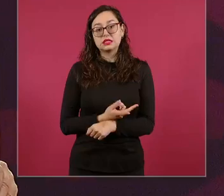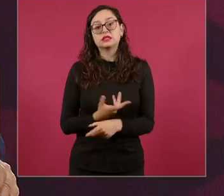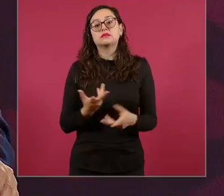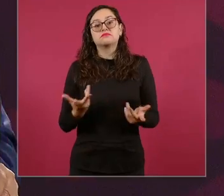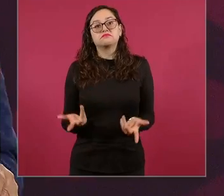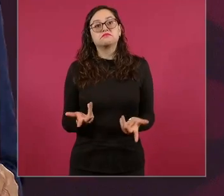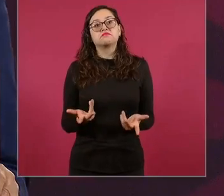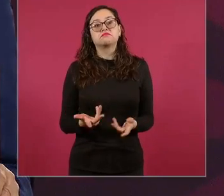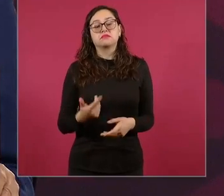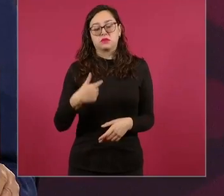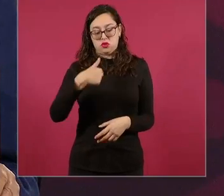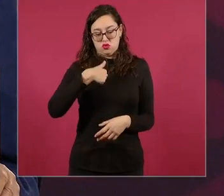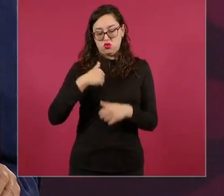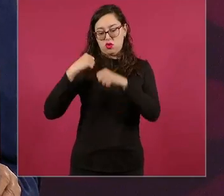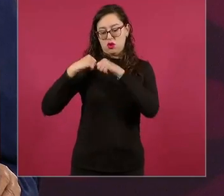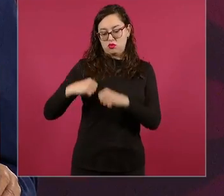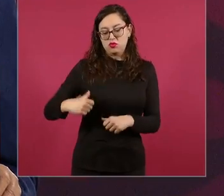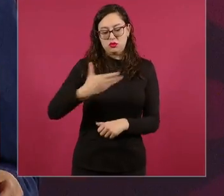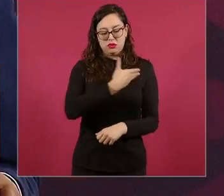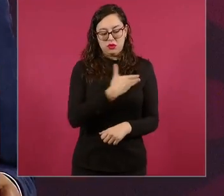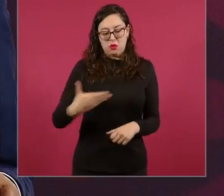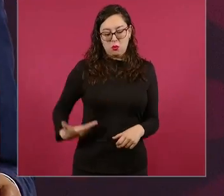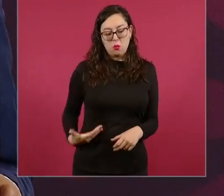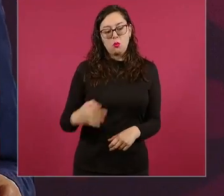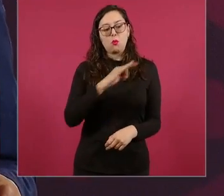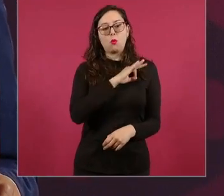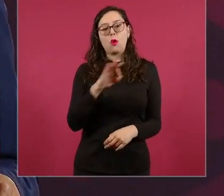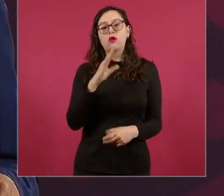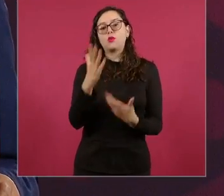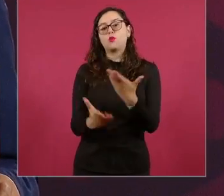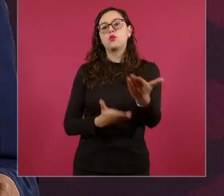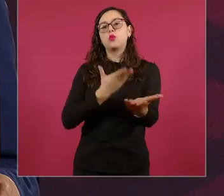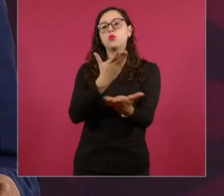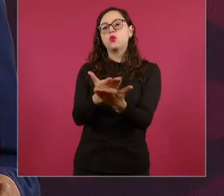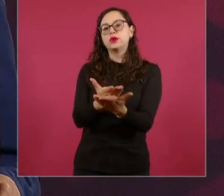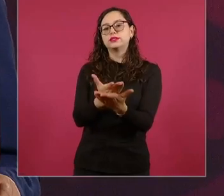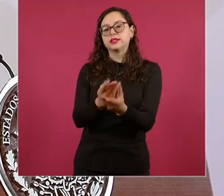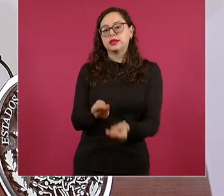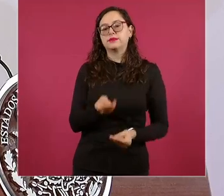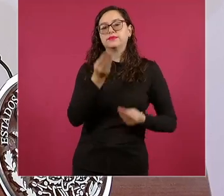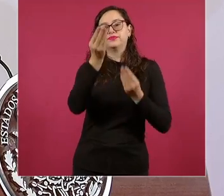facultad, una reforma al Poder Judicial